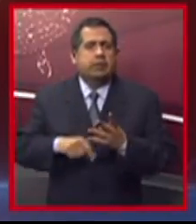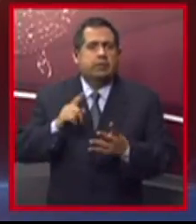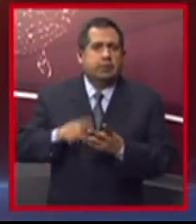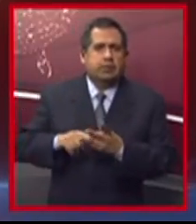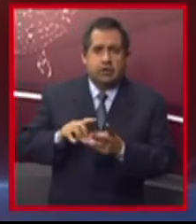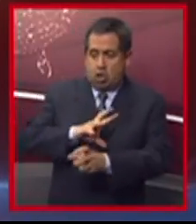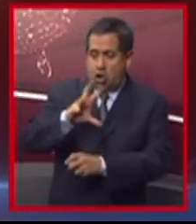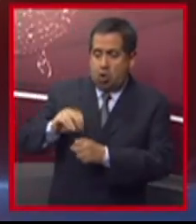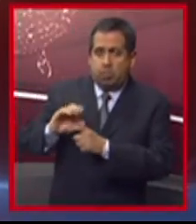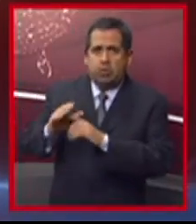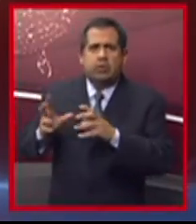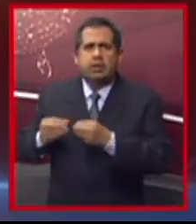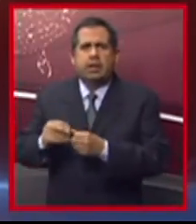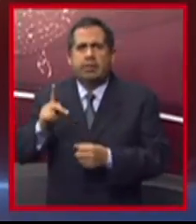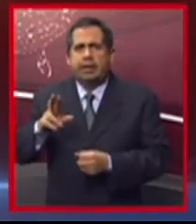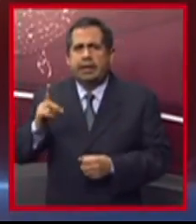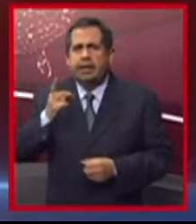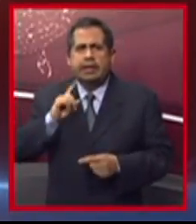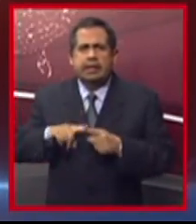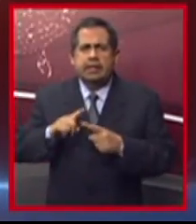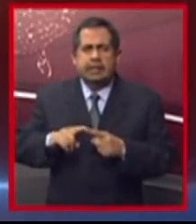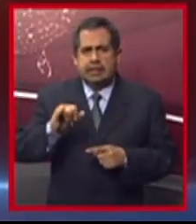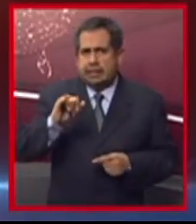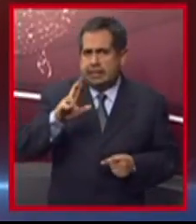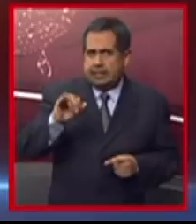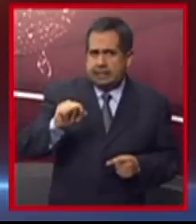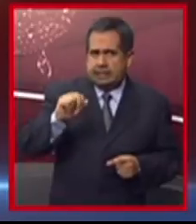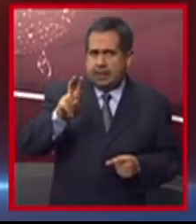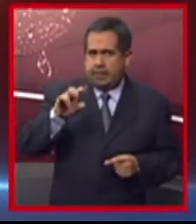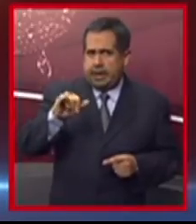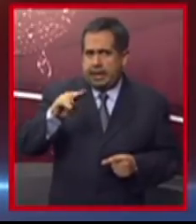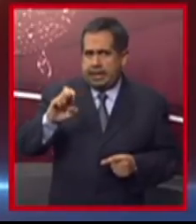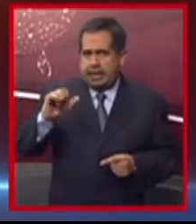Completan la comisión la senadora del PRD, Iris Vianey Mendoza Mendoza,